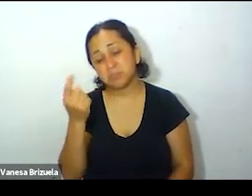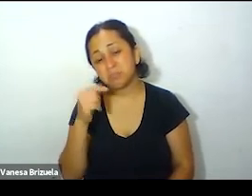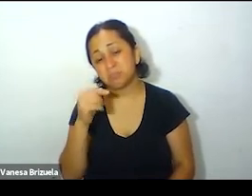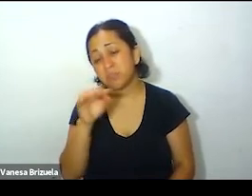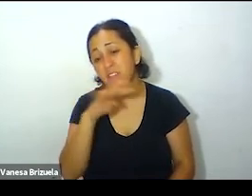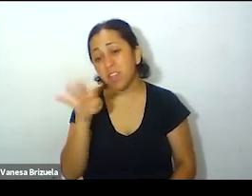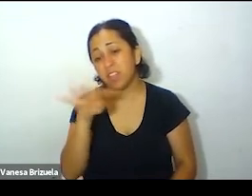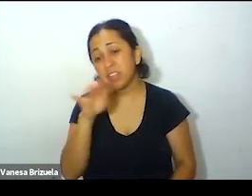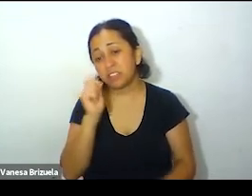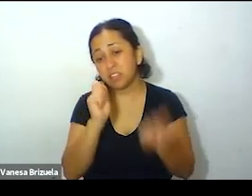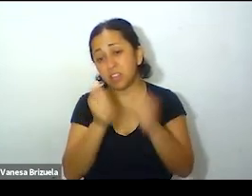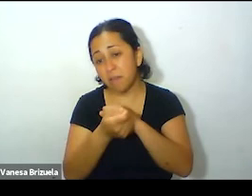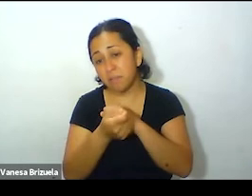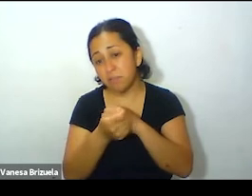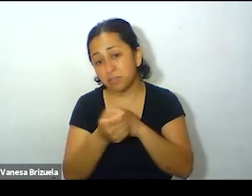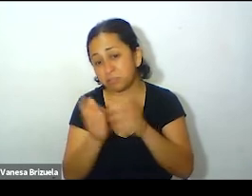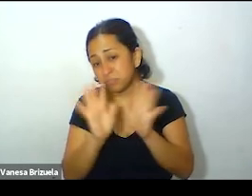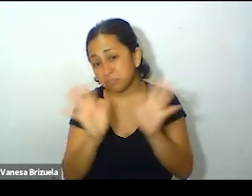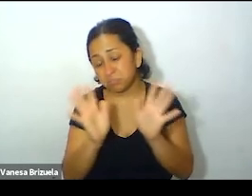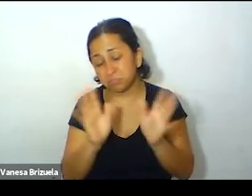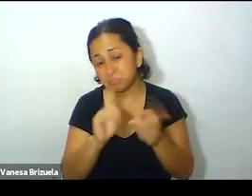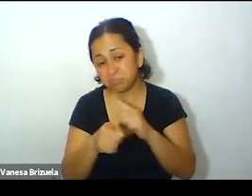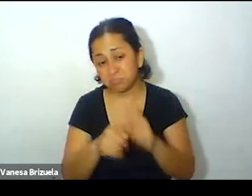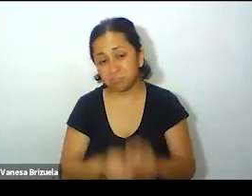podemos enseguida editar el texto y cambiarlo.